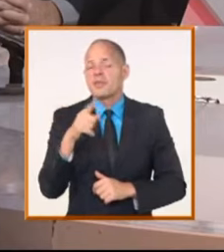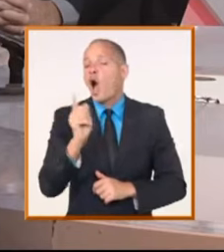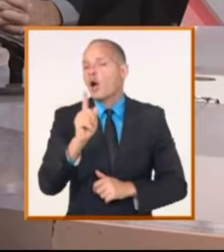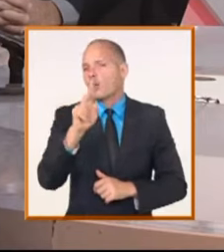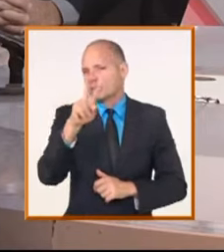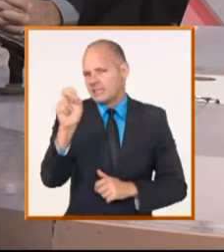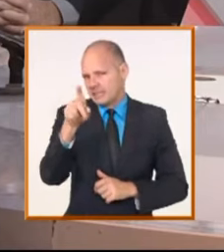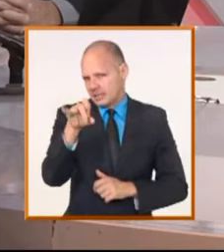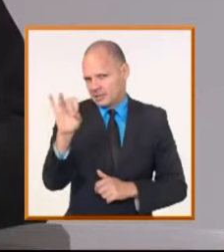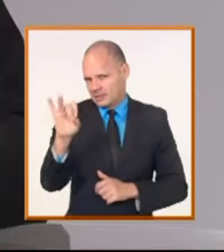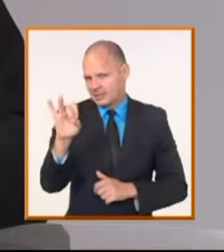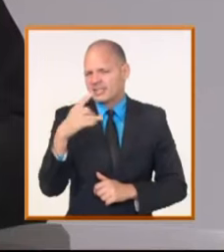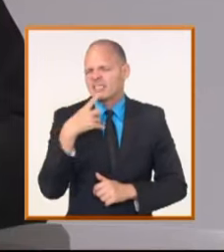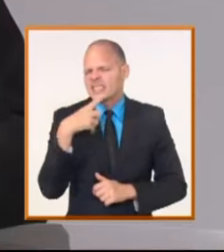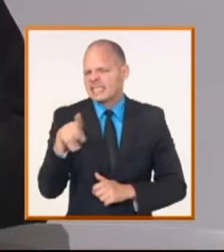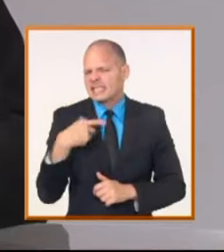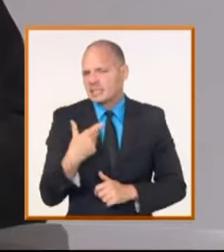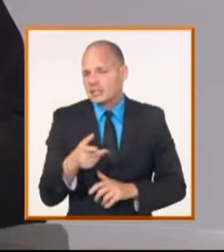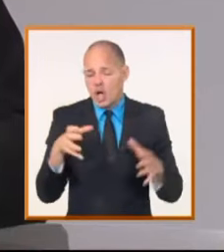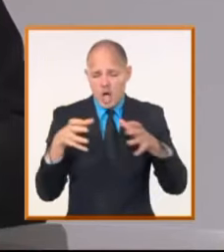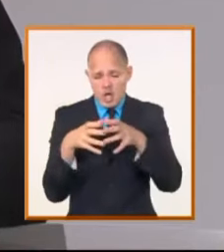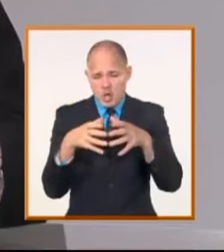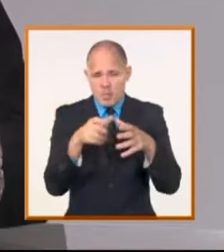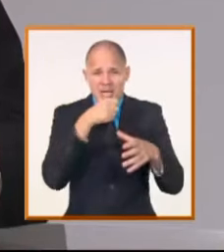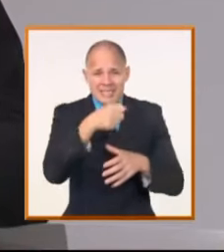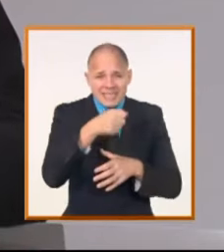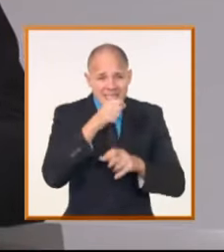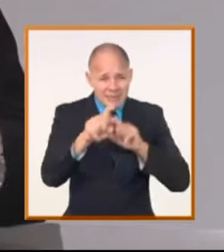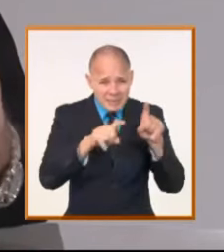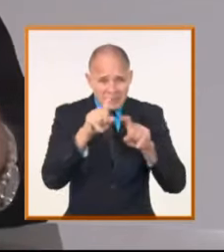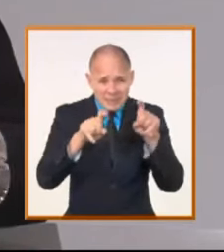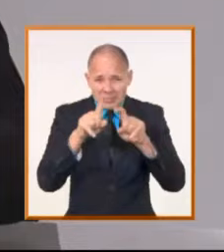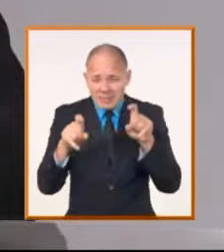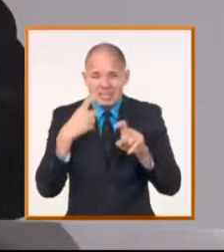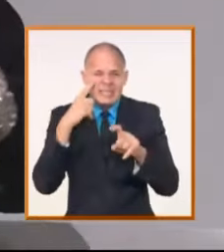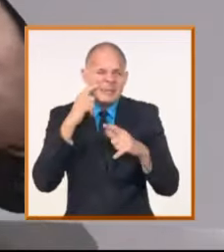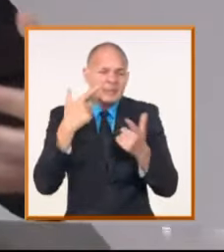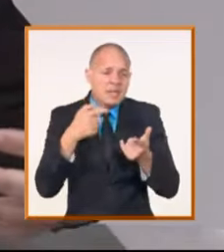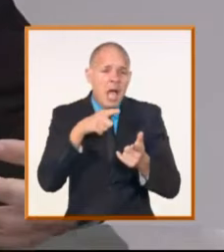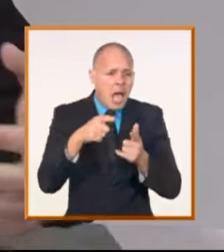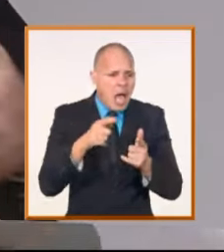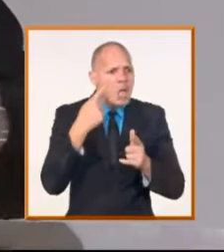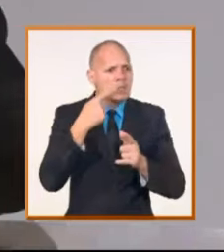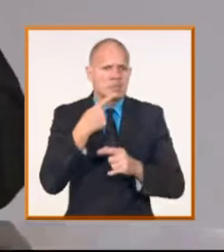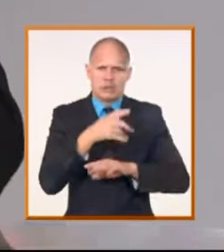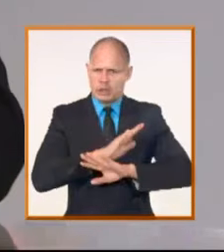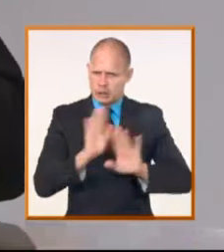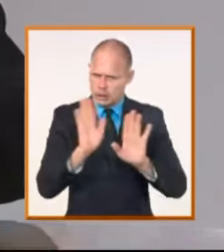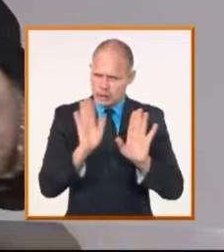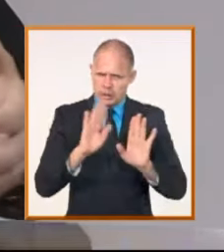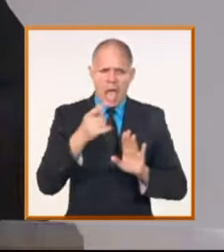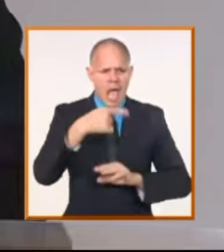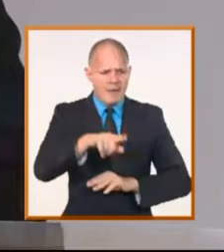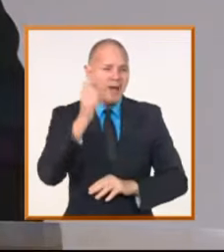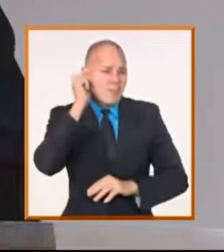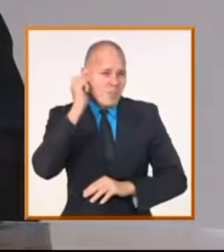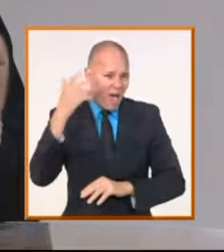estadounidenses, porque supuestamente se habían equivocado enormemente a la hora de supuestamente una victoria más probable de Hillary